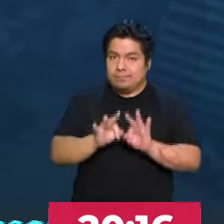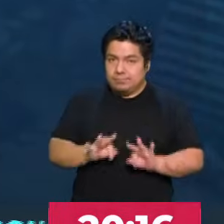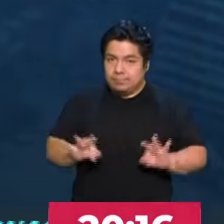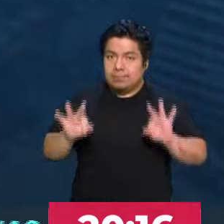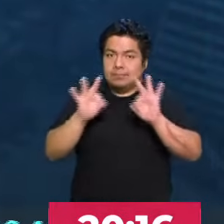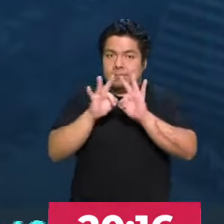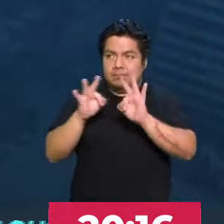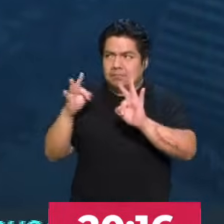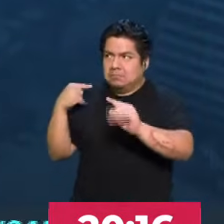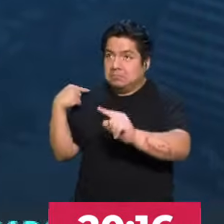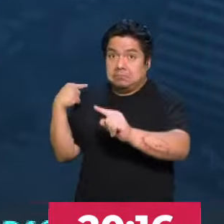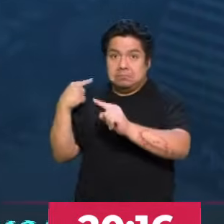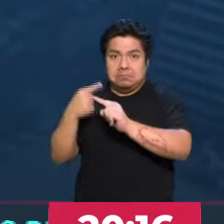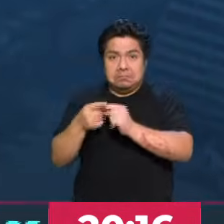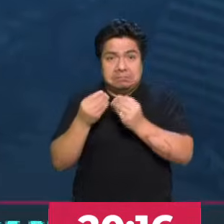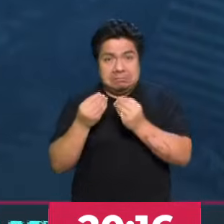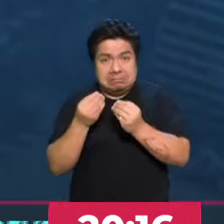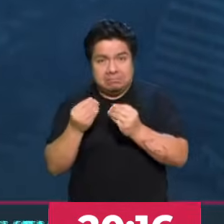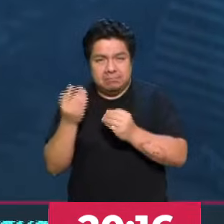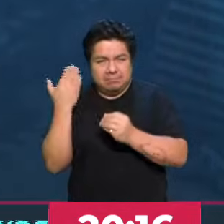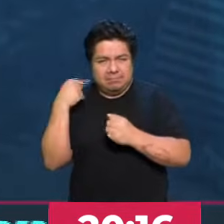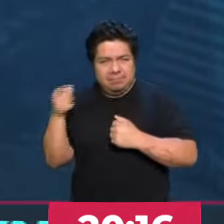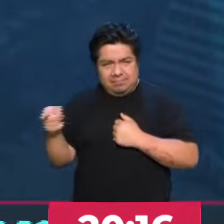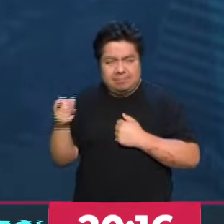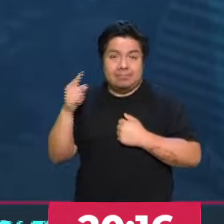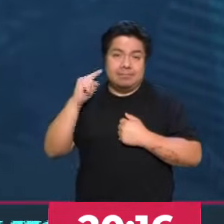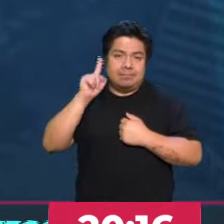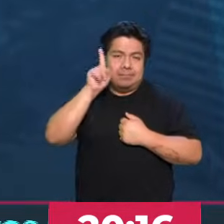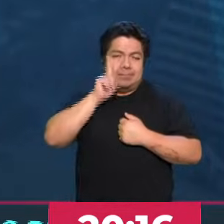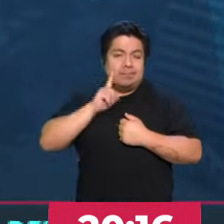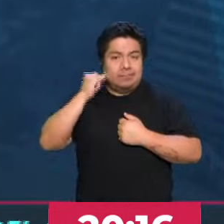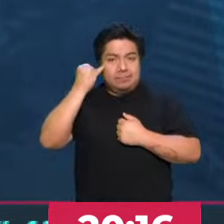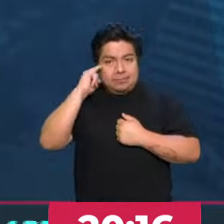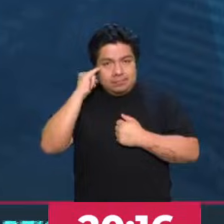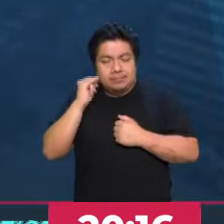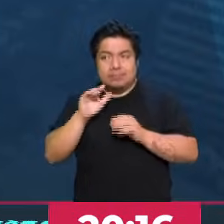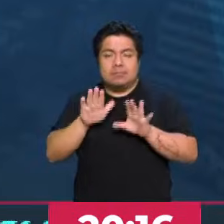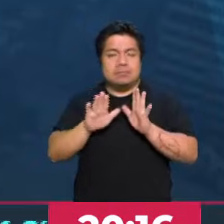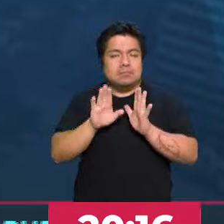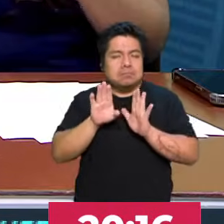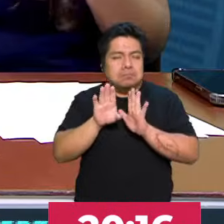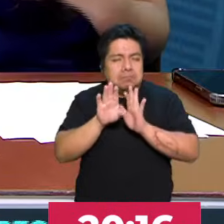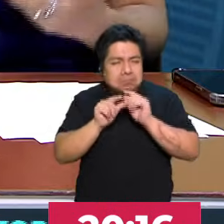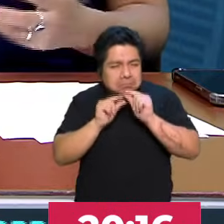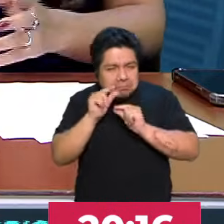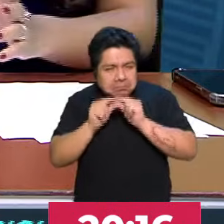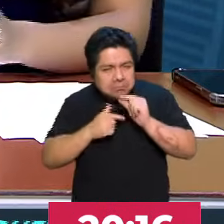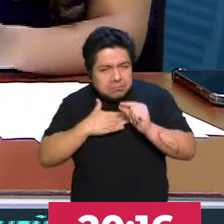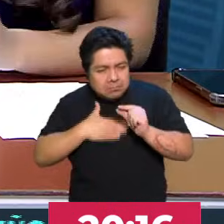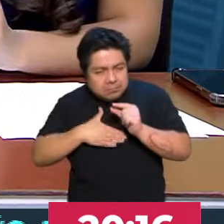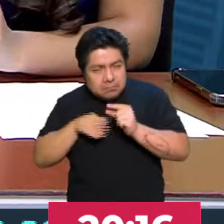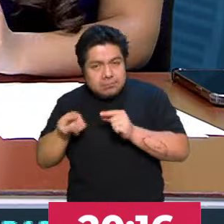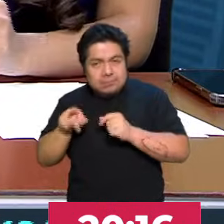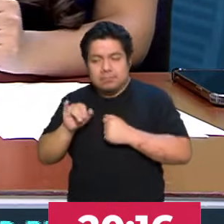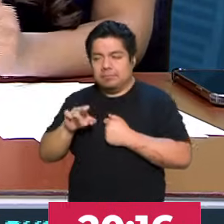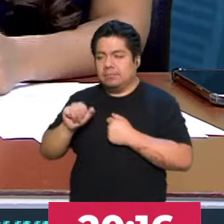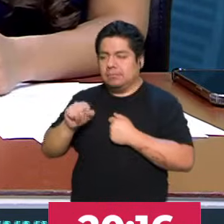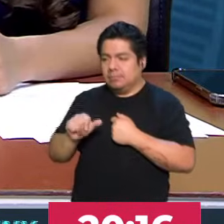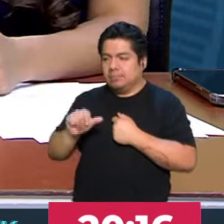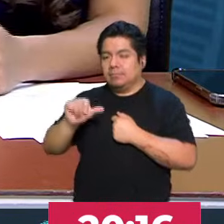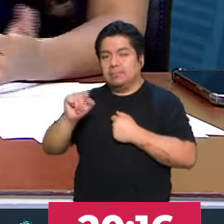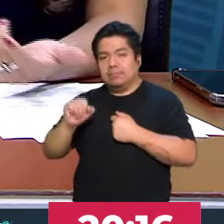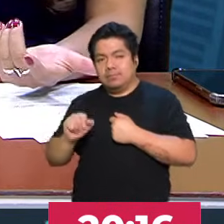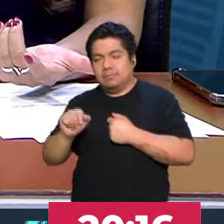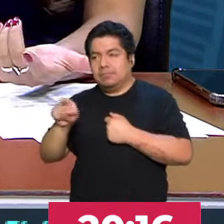pesar de que ya tiene muchos años que sucedió el caso inicial, pues apenas parece que empezamos a rascarle a la justicia, que es el caso de Ernestina